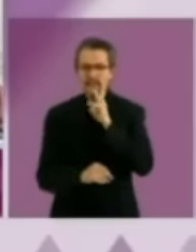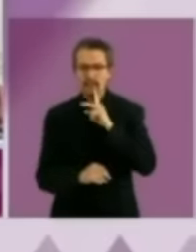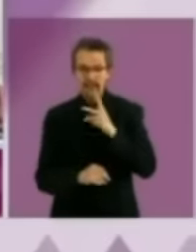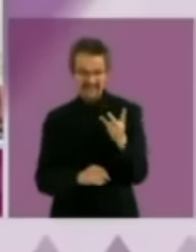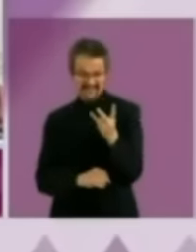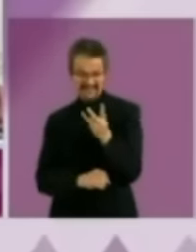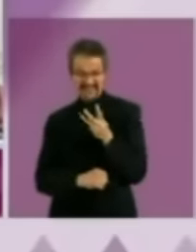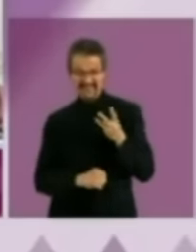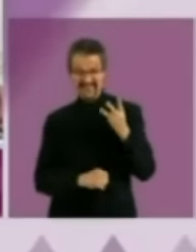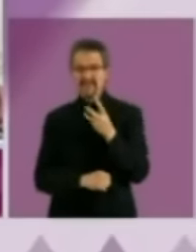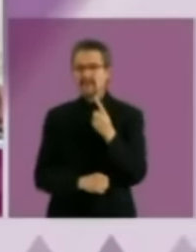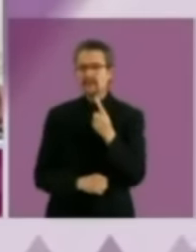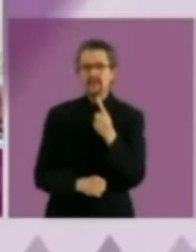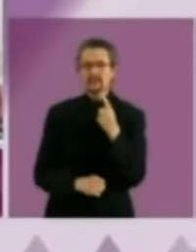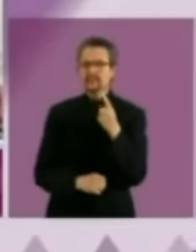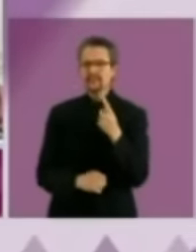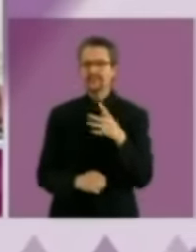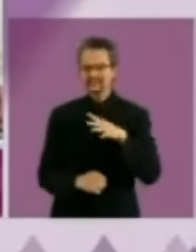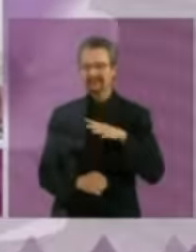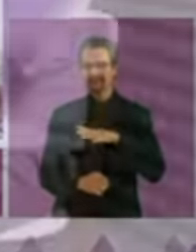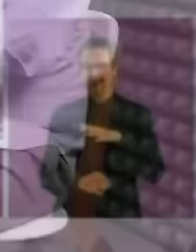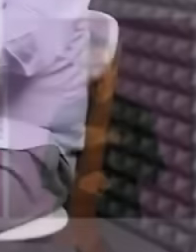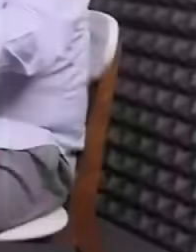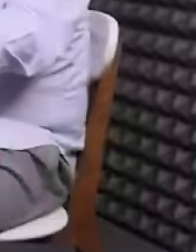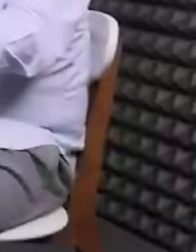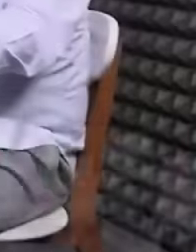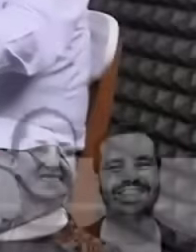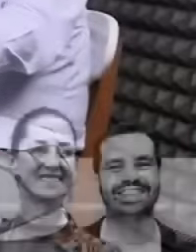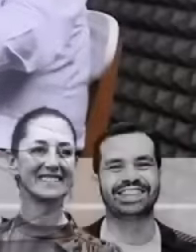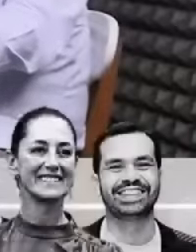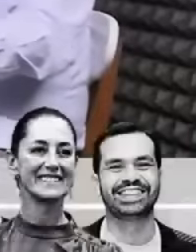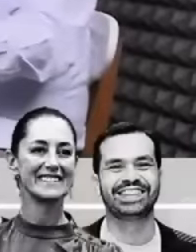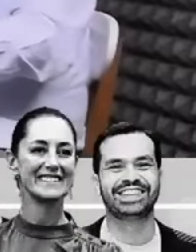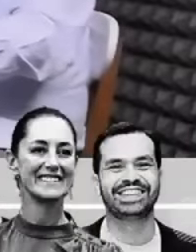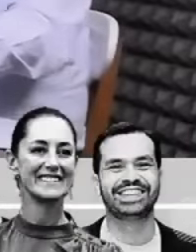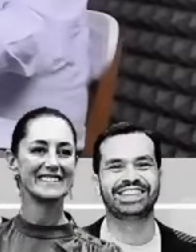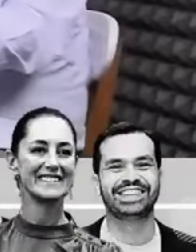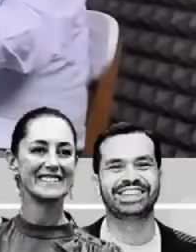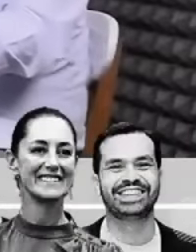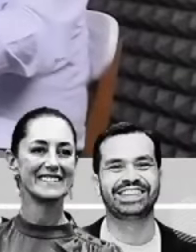va a terminar y la van a hacer que cuide